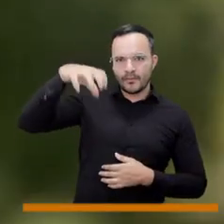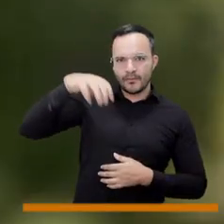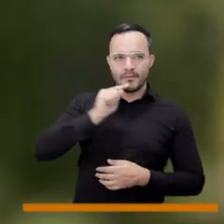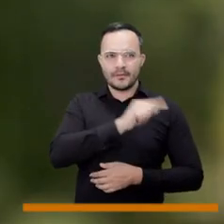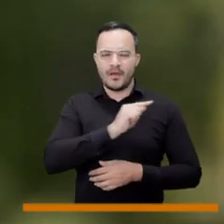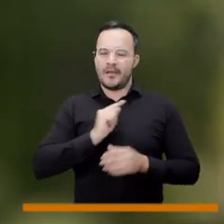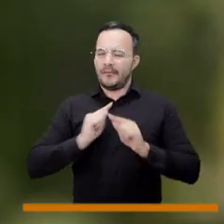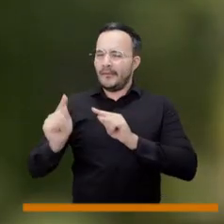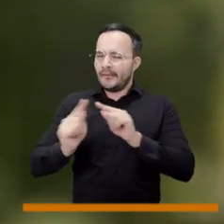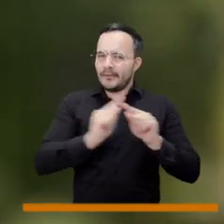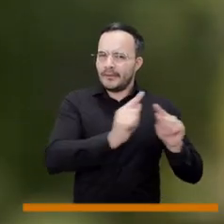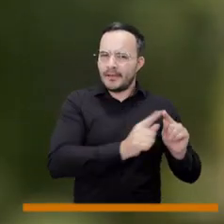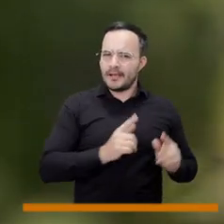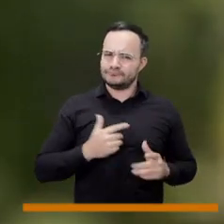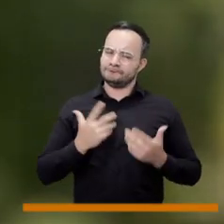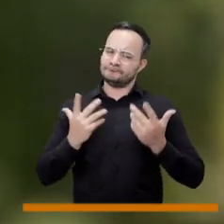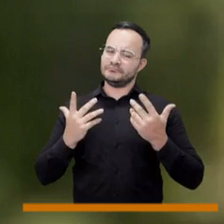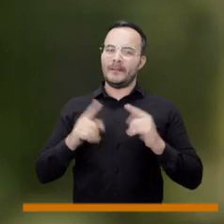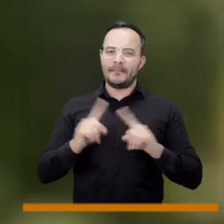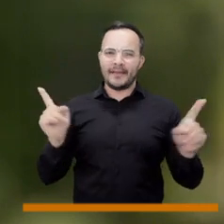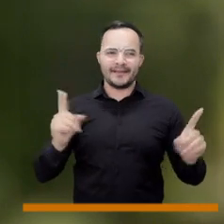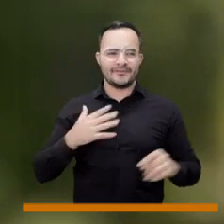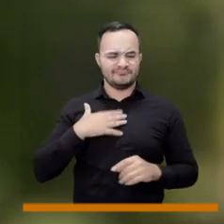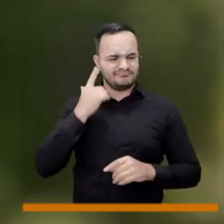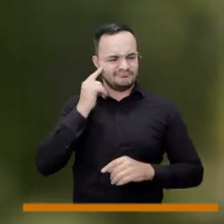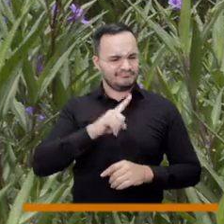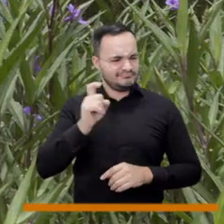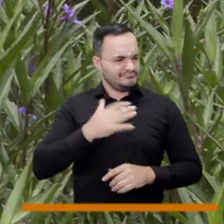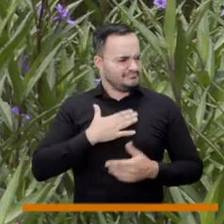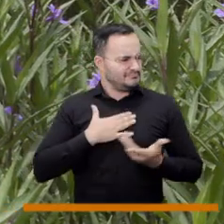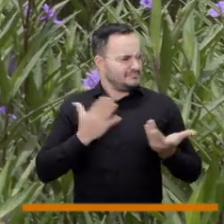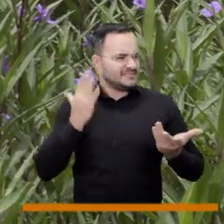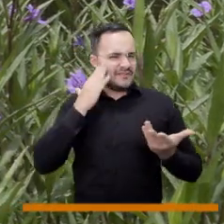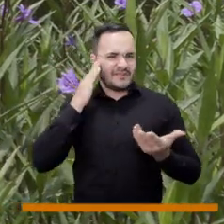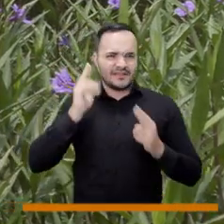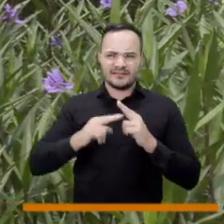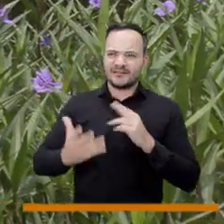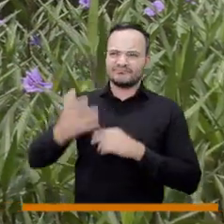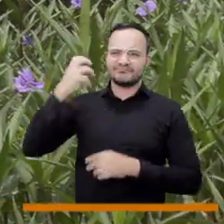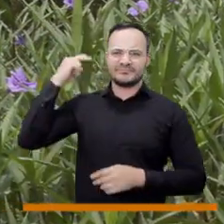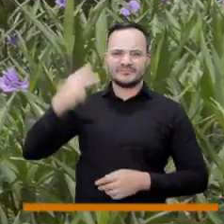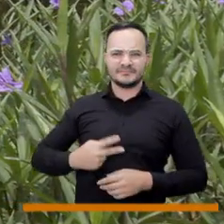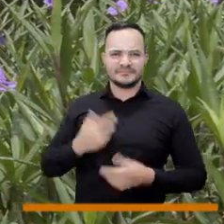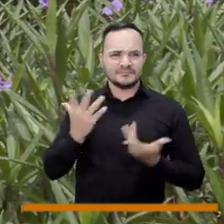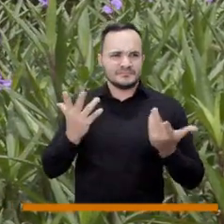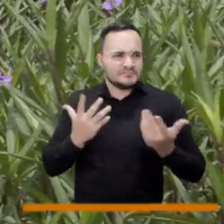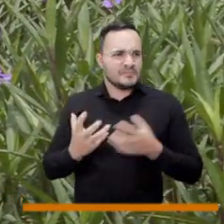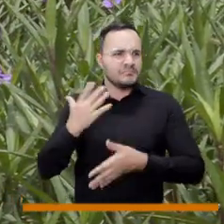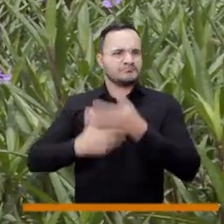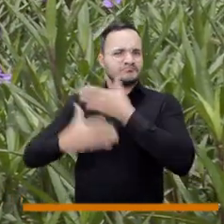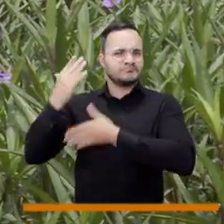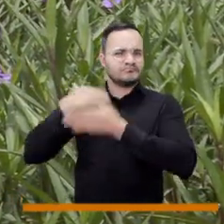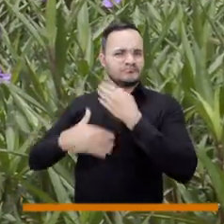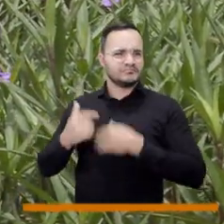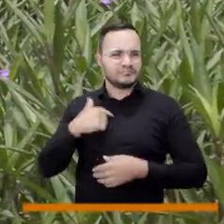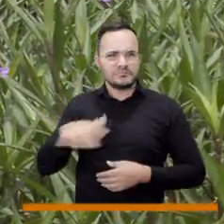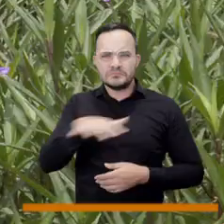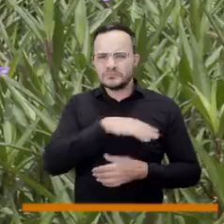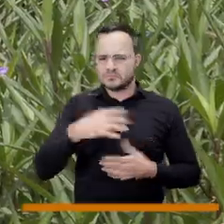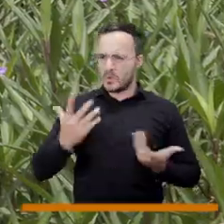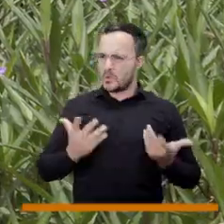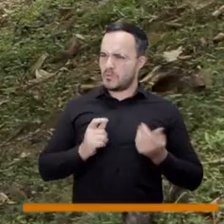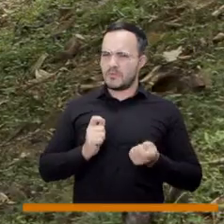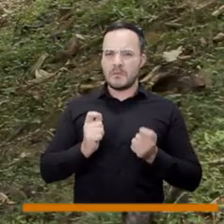Guatapé, lugares muy conocidos, pero no de pronto no se preguntan cómo es la historia en cuanto a lo ancestral y cómo se fue